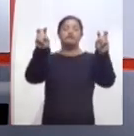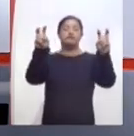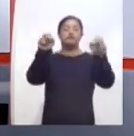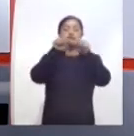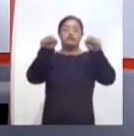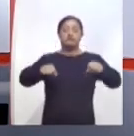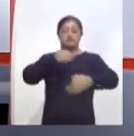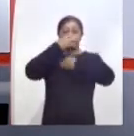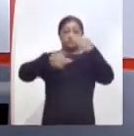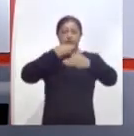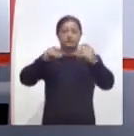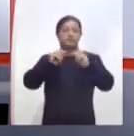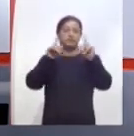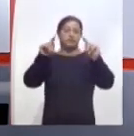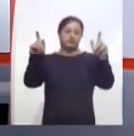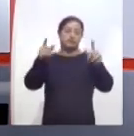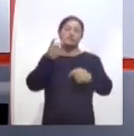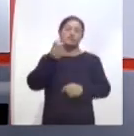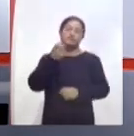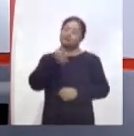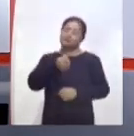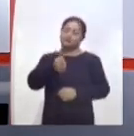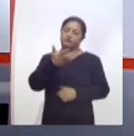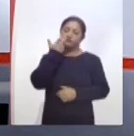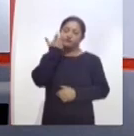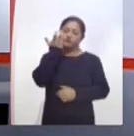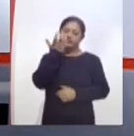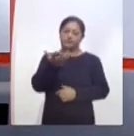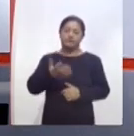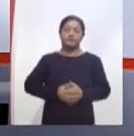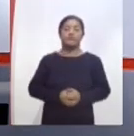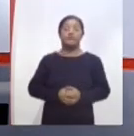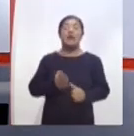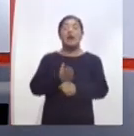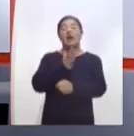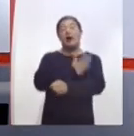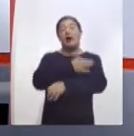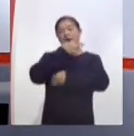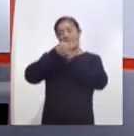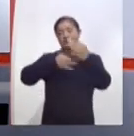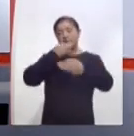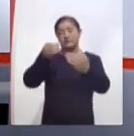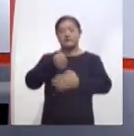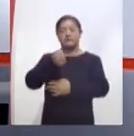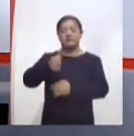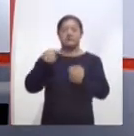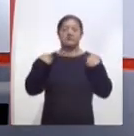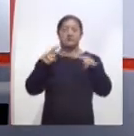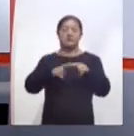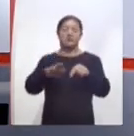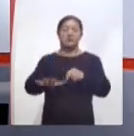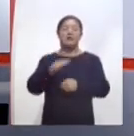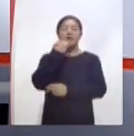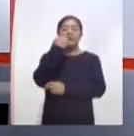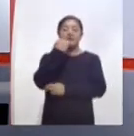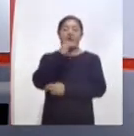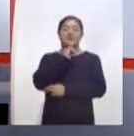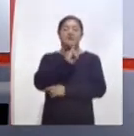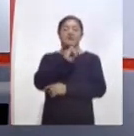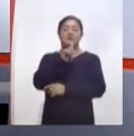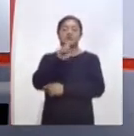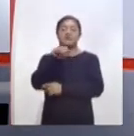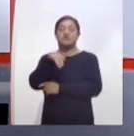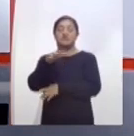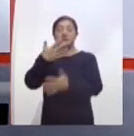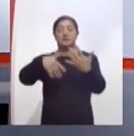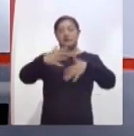Noticias Tlaxcala y con mucho gusto estamos para saludarle. Antes de ir a las noticias, saludo a la maestra Miroslava Amador, quien es intérprete